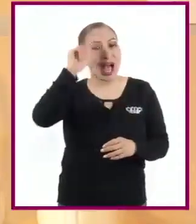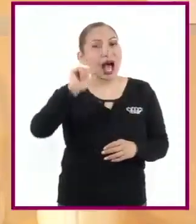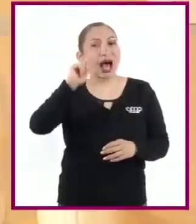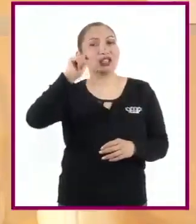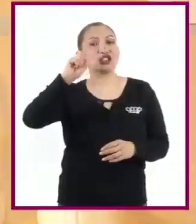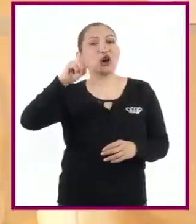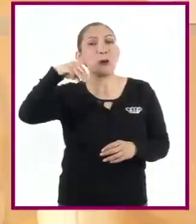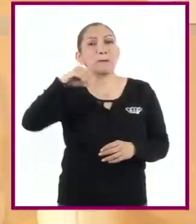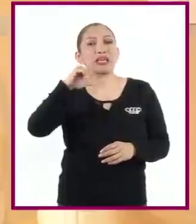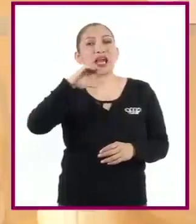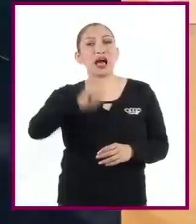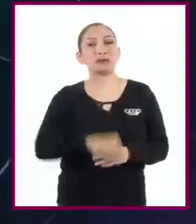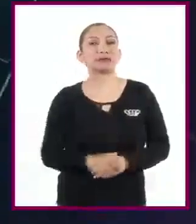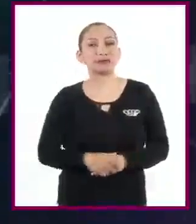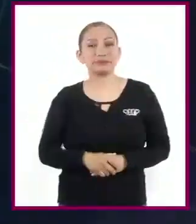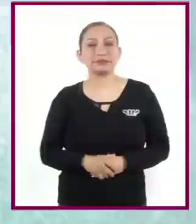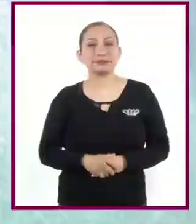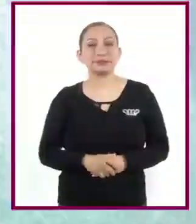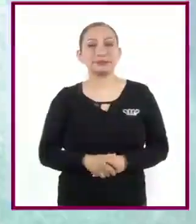atómica.